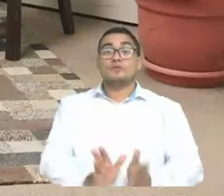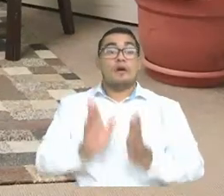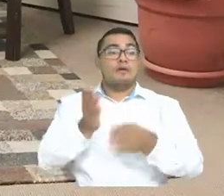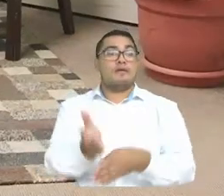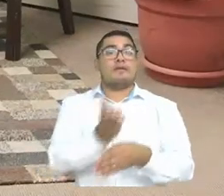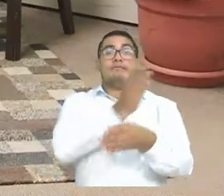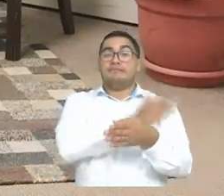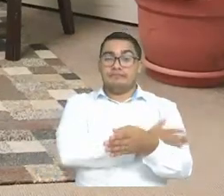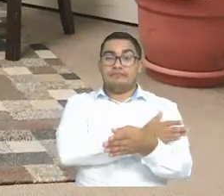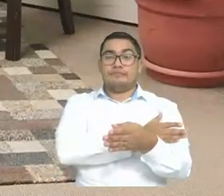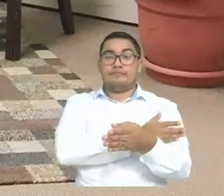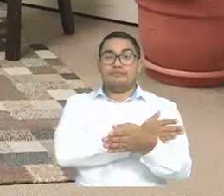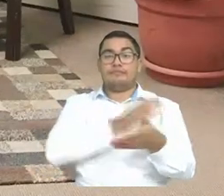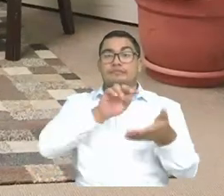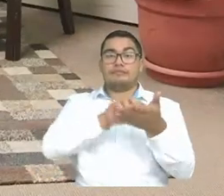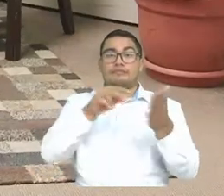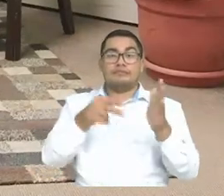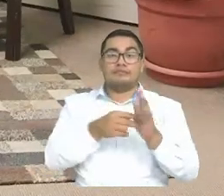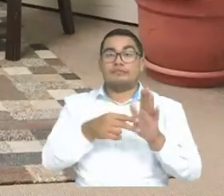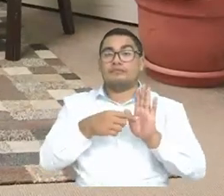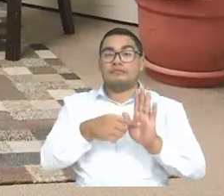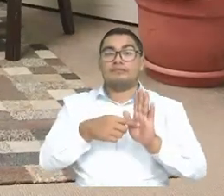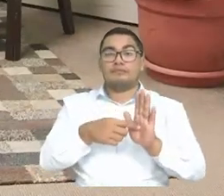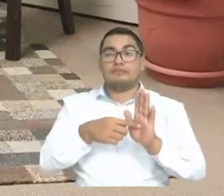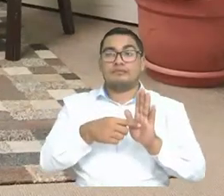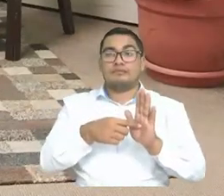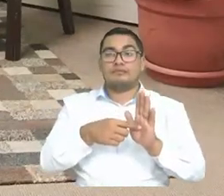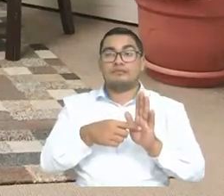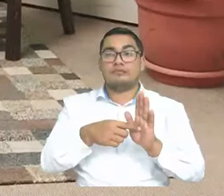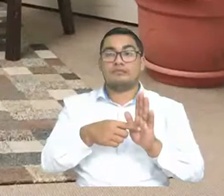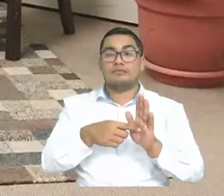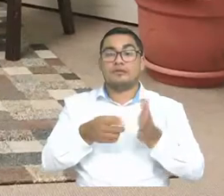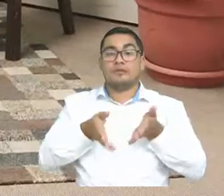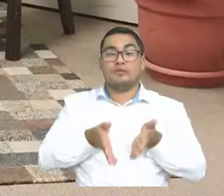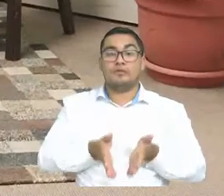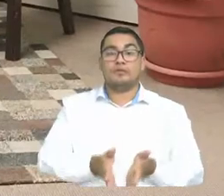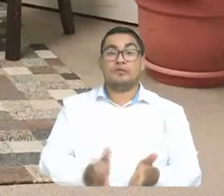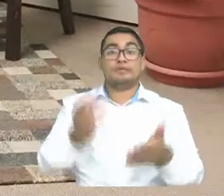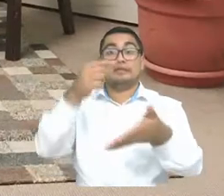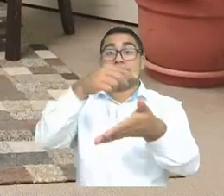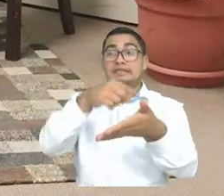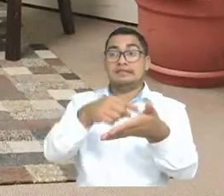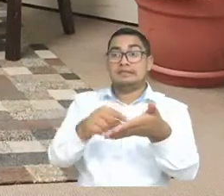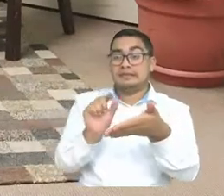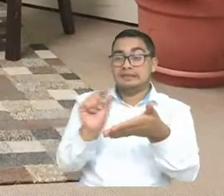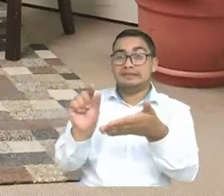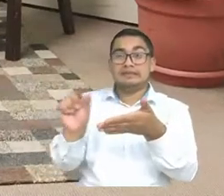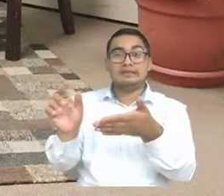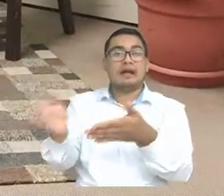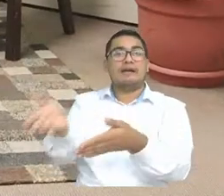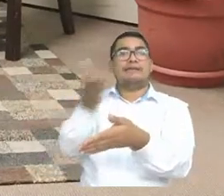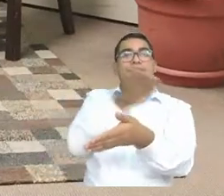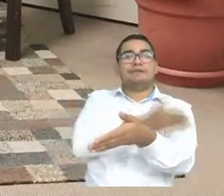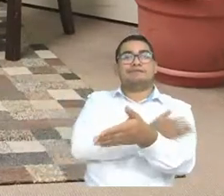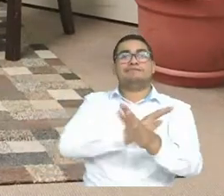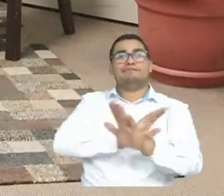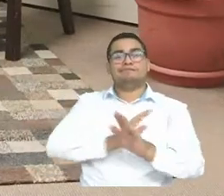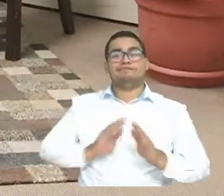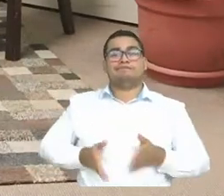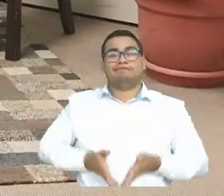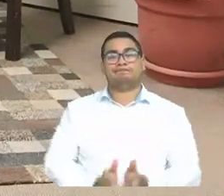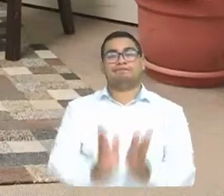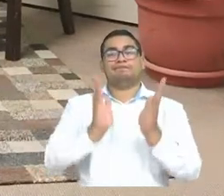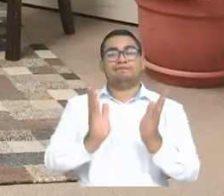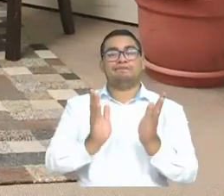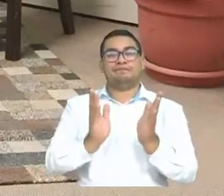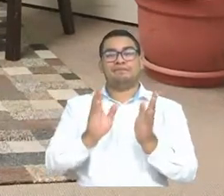como parto prematuro todo aquel parto, ¿verdad?, que se anticipa a sus semanas finales de gestación. Estamos hablando